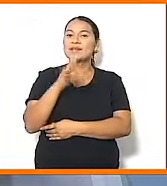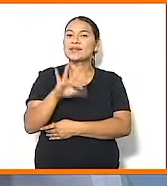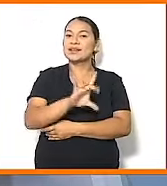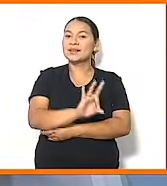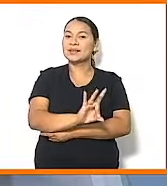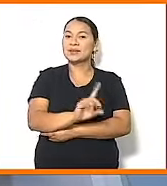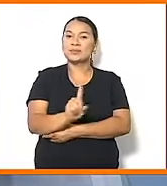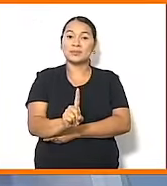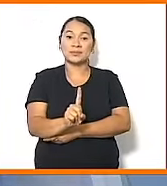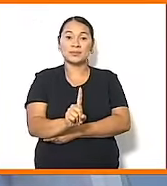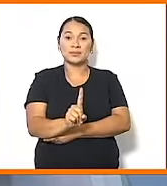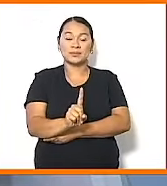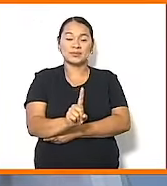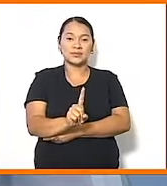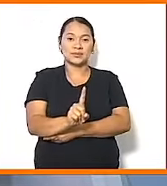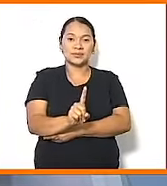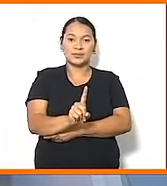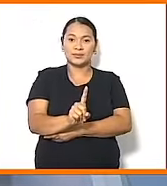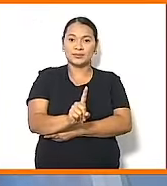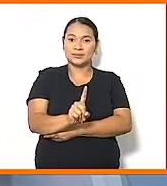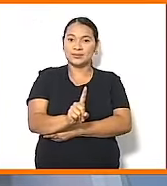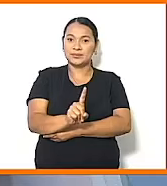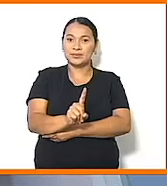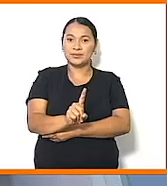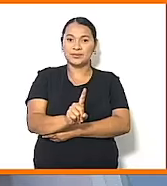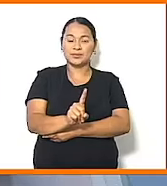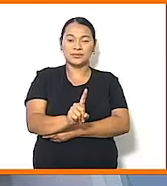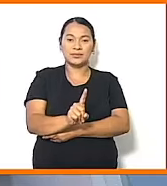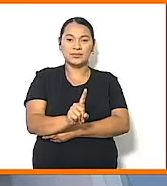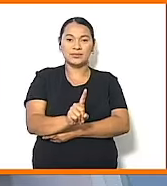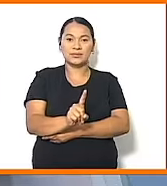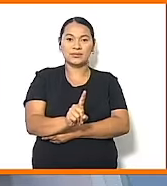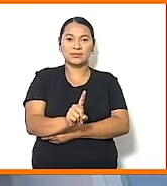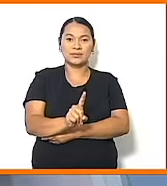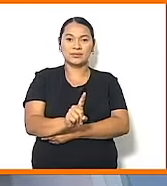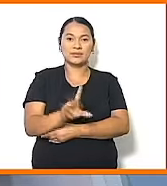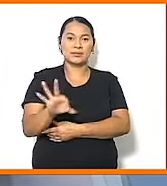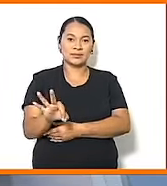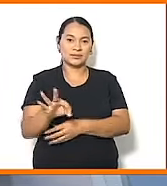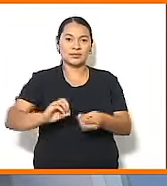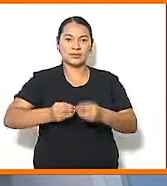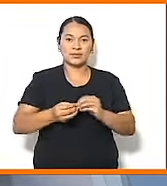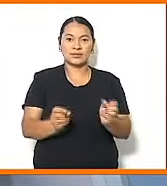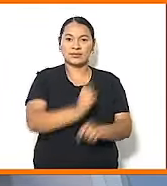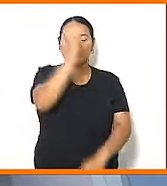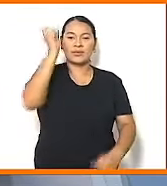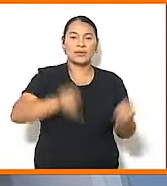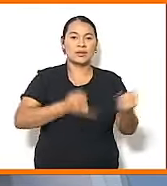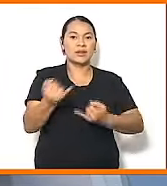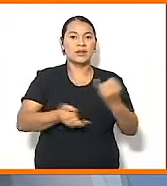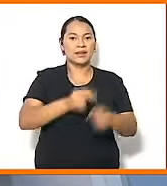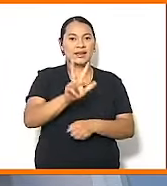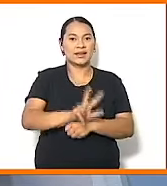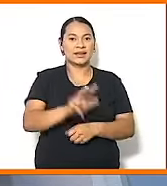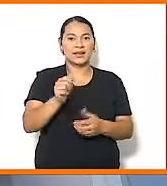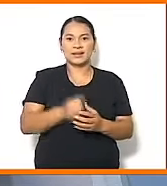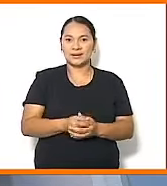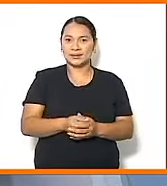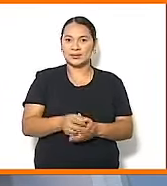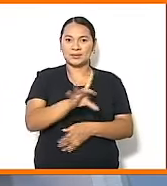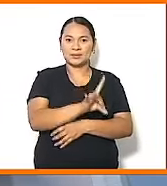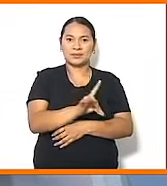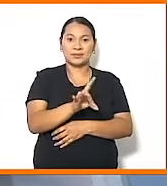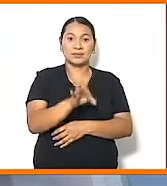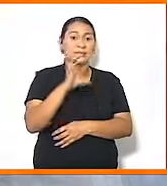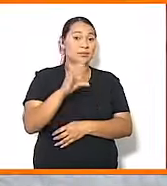es el 1, tercer y último dígito ganador, y este es el 9, número ganador en Juga 3, es el